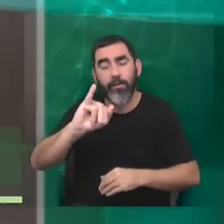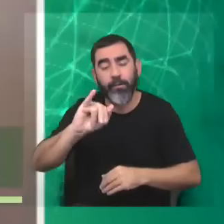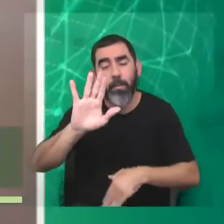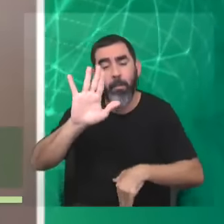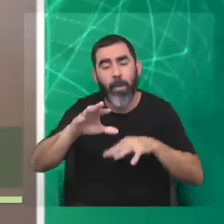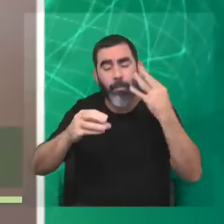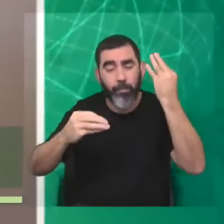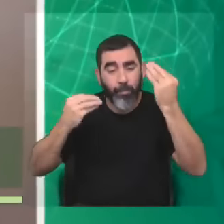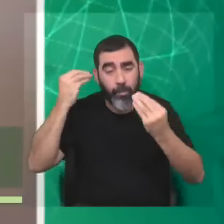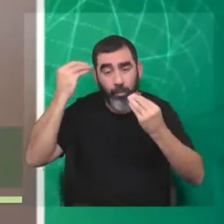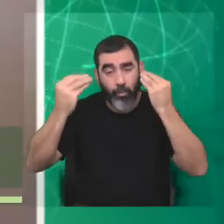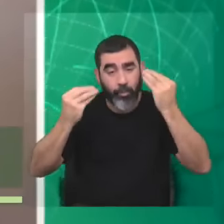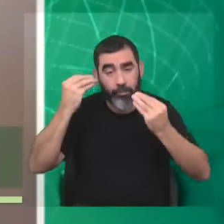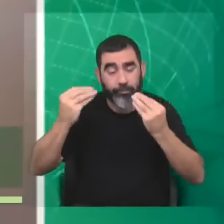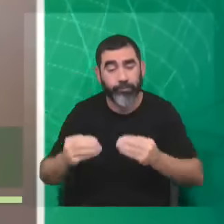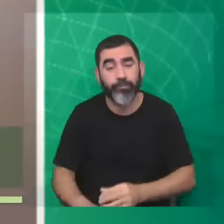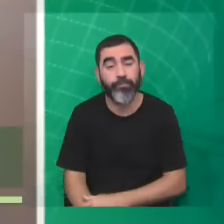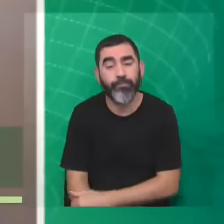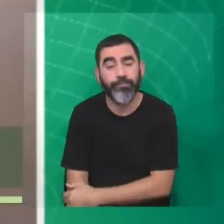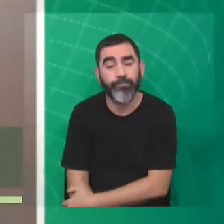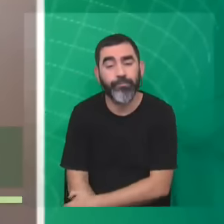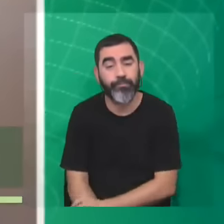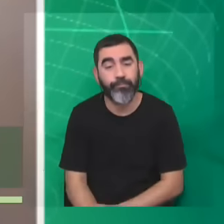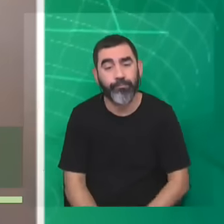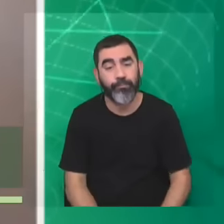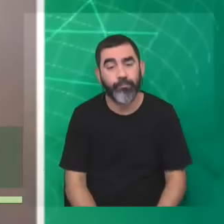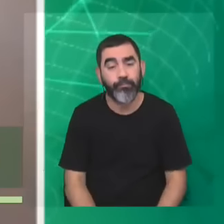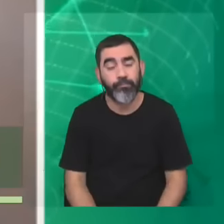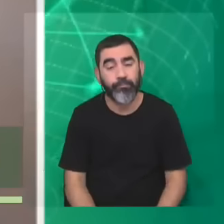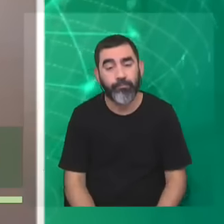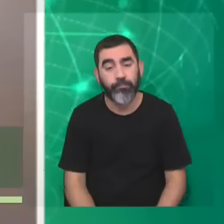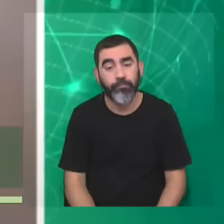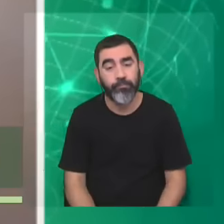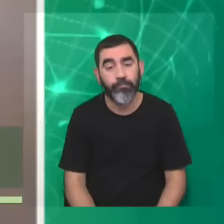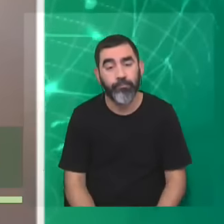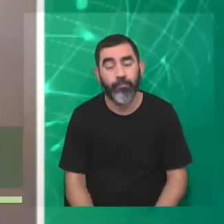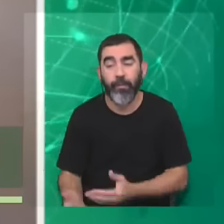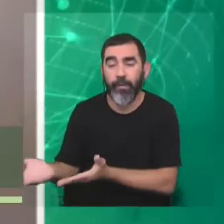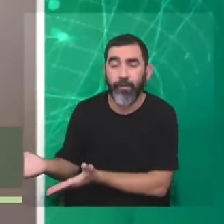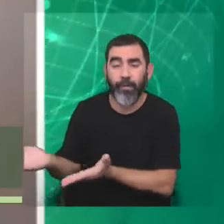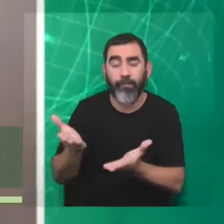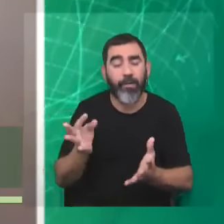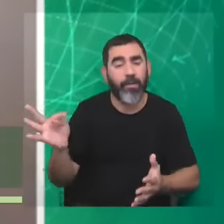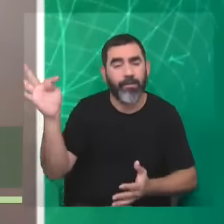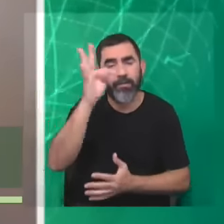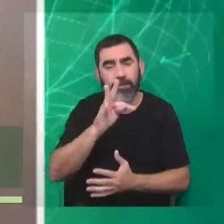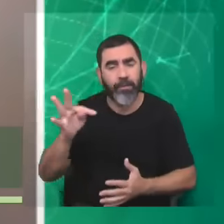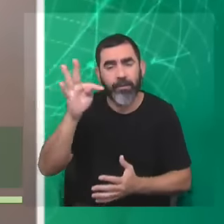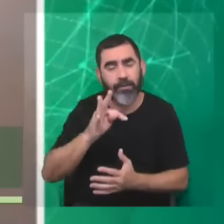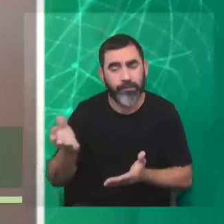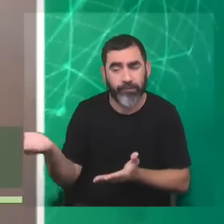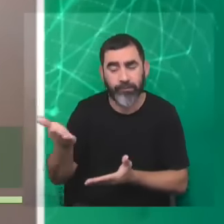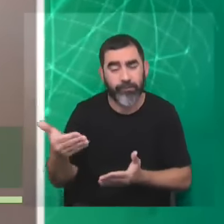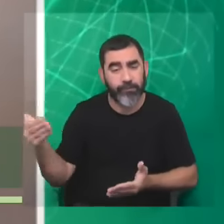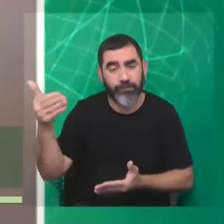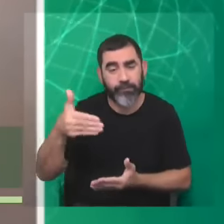preocupación es que por un lado eh nos invitan a misiones A este taller que tú acabas de mencionar